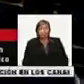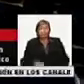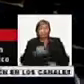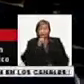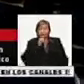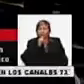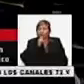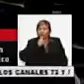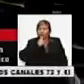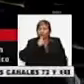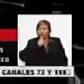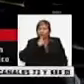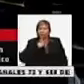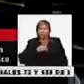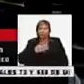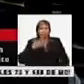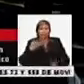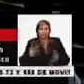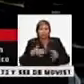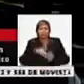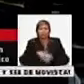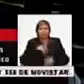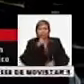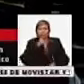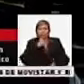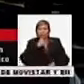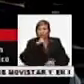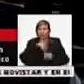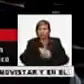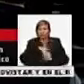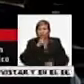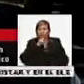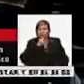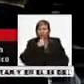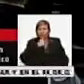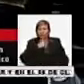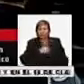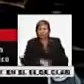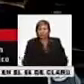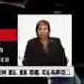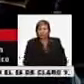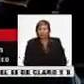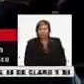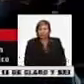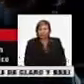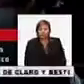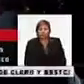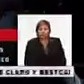En el dolor. En el dolor. En el dolor.